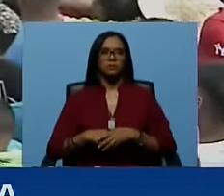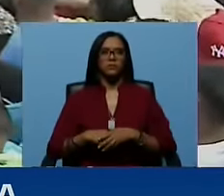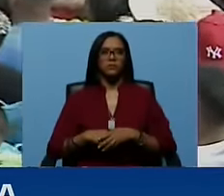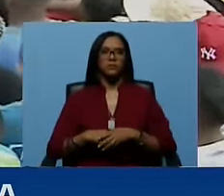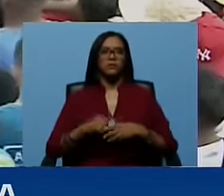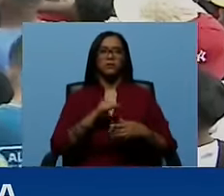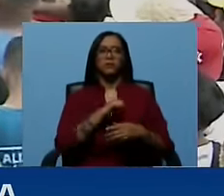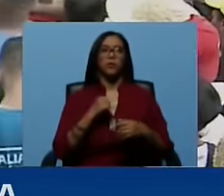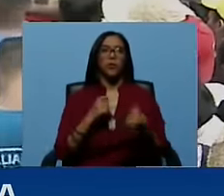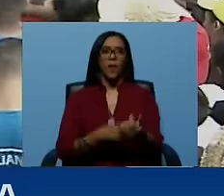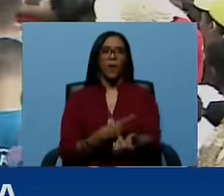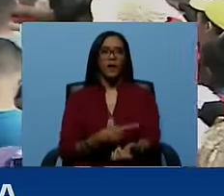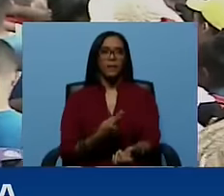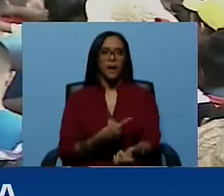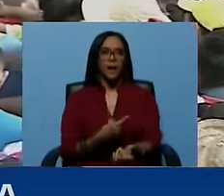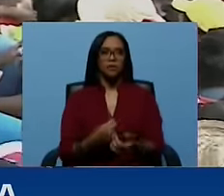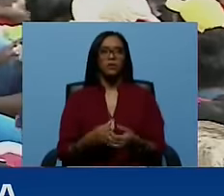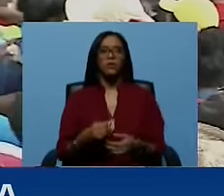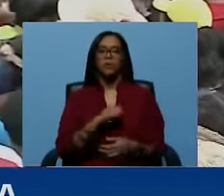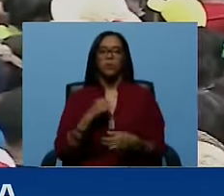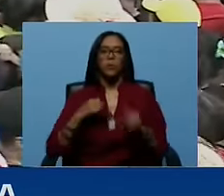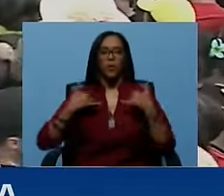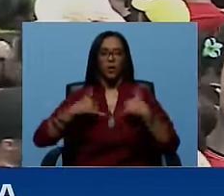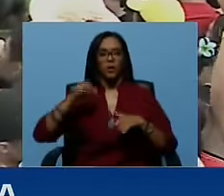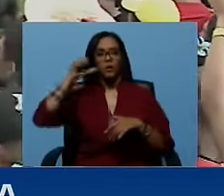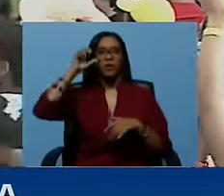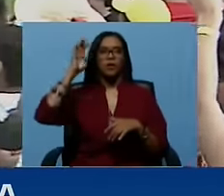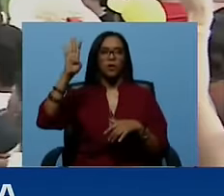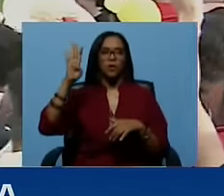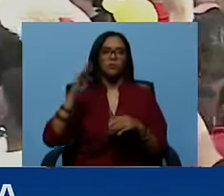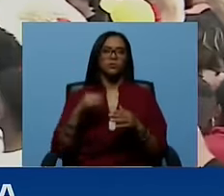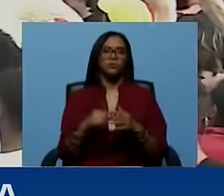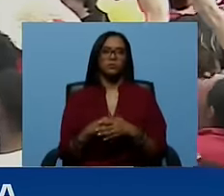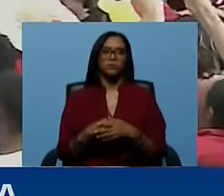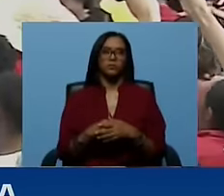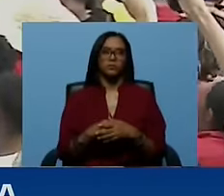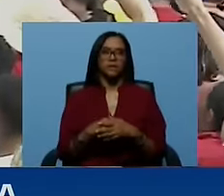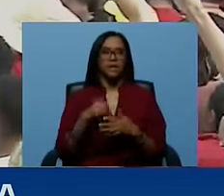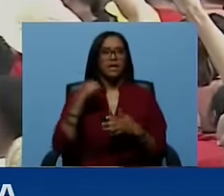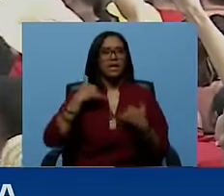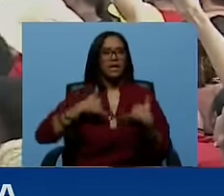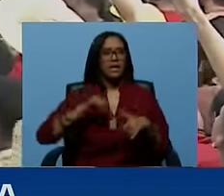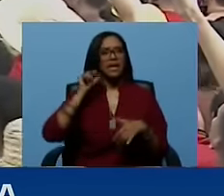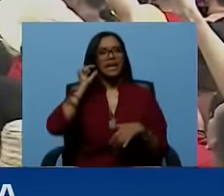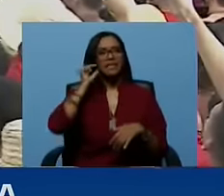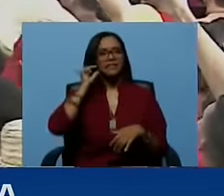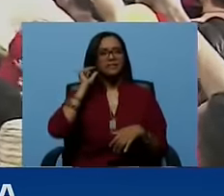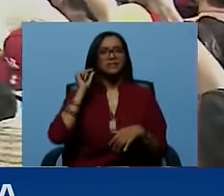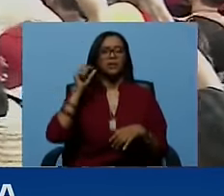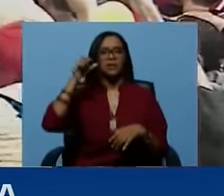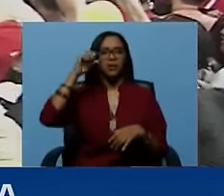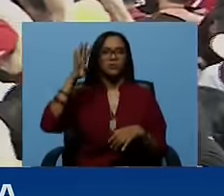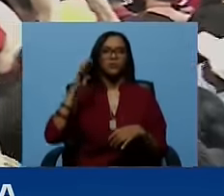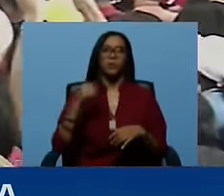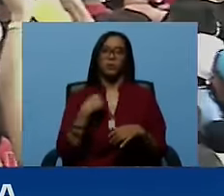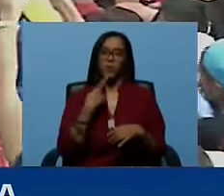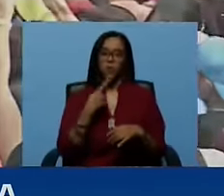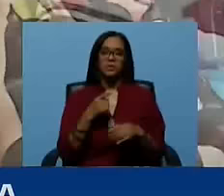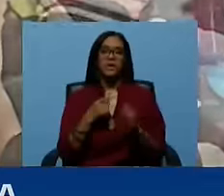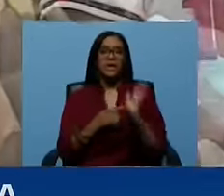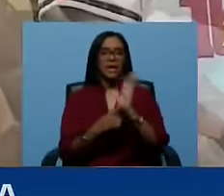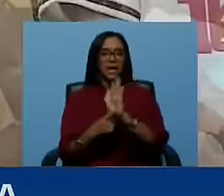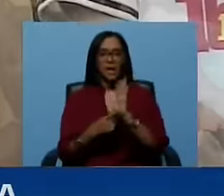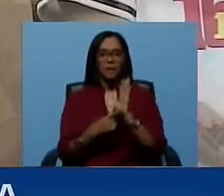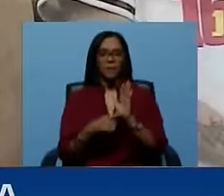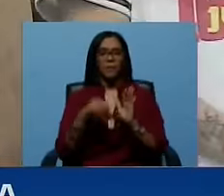Somos hermanos, pues somos hijos de Dios, somos hijas de Dios. Por eso yo puse el ejemplo de David.